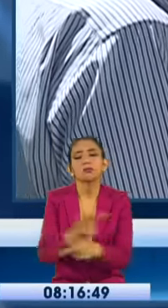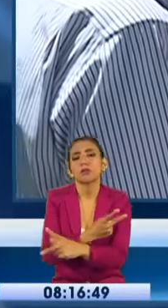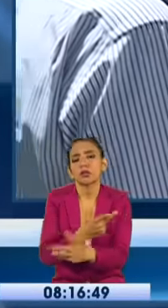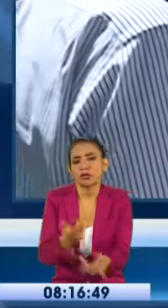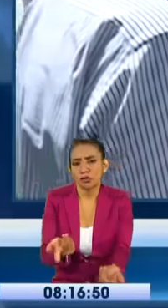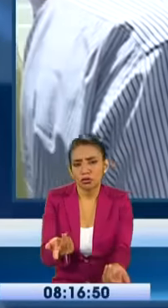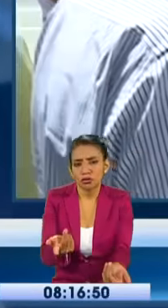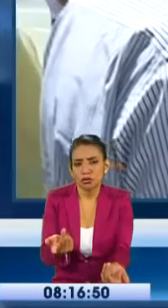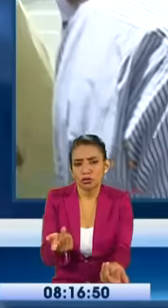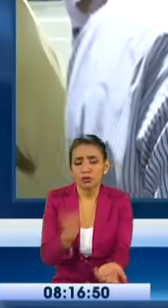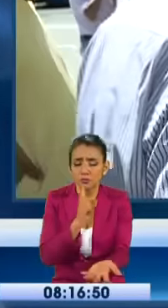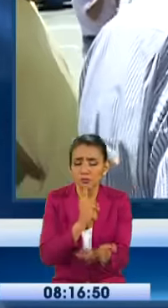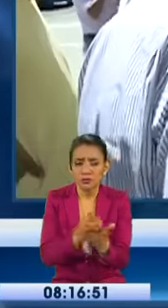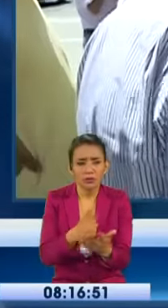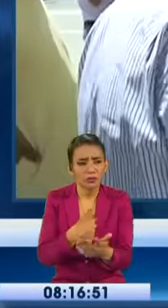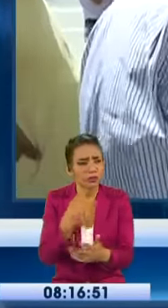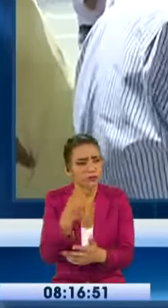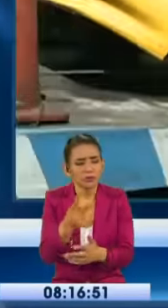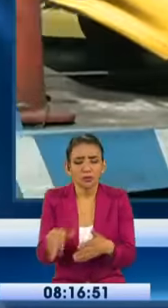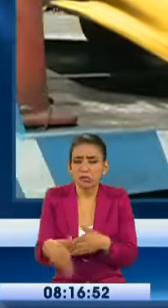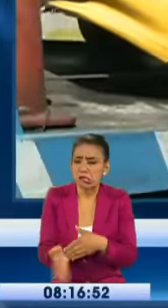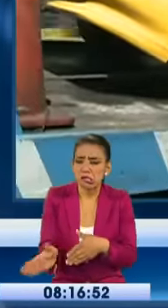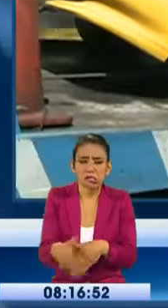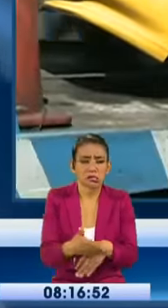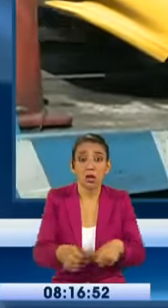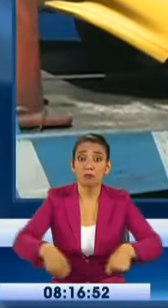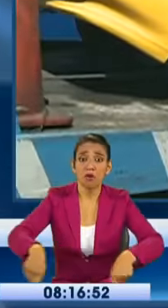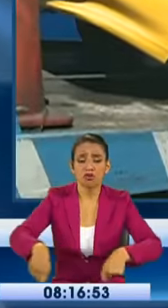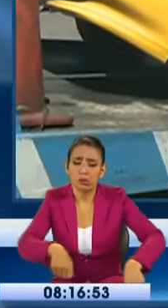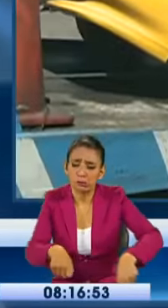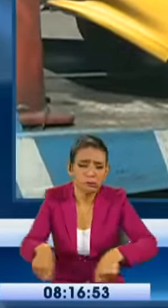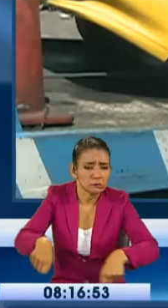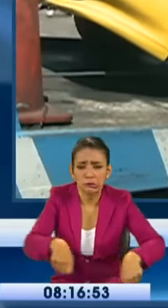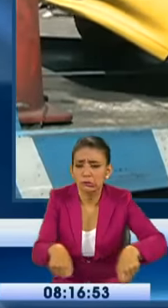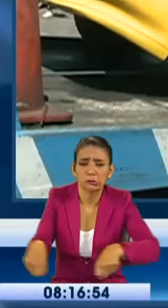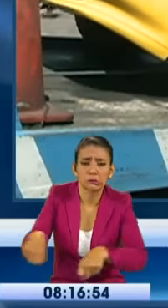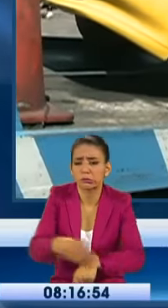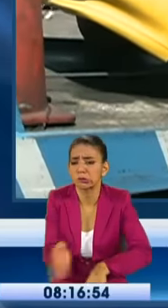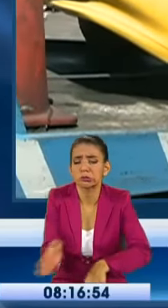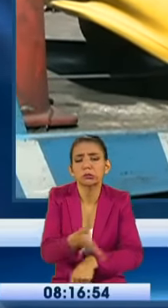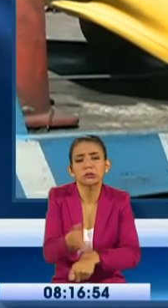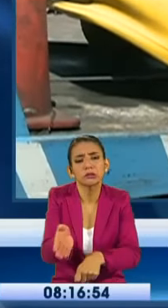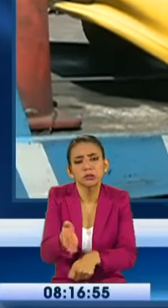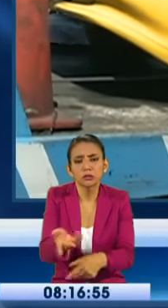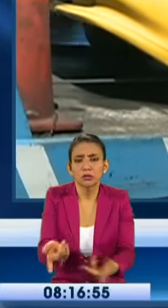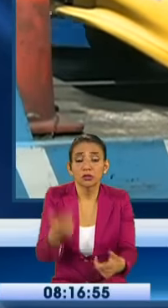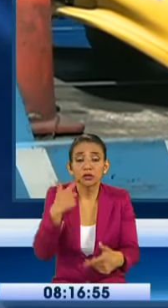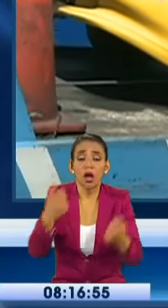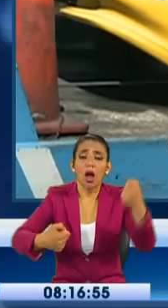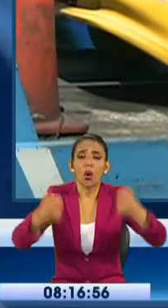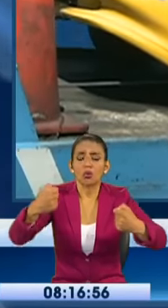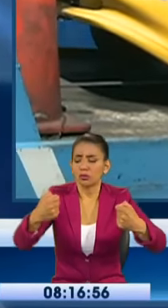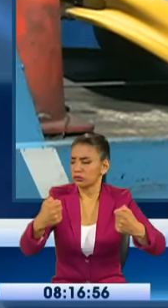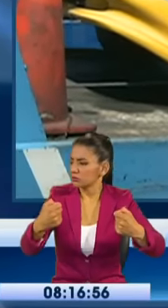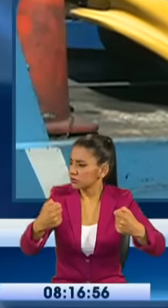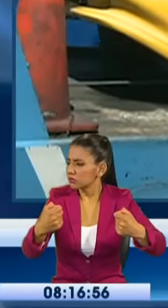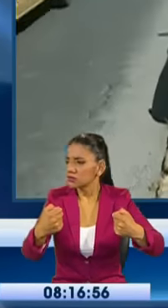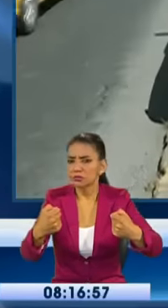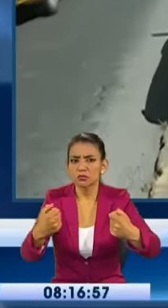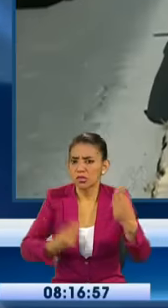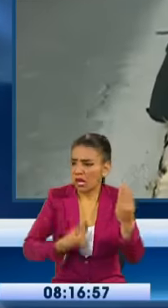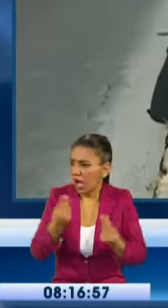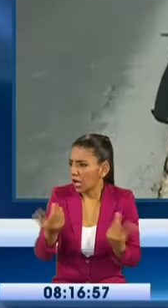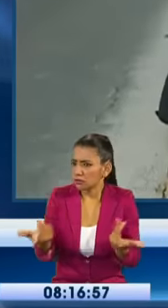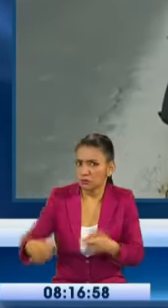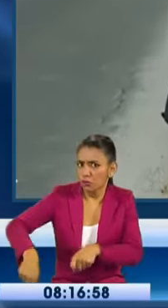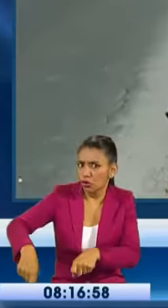esto porque uno ve, pues es un tallarín, se cruzan, se van, meten, entran, sacan. Y claro, uno en un auto muchas veces no sabe qué mismo